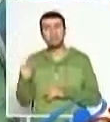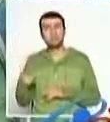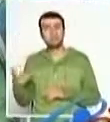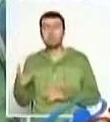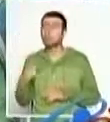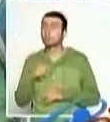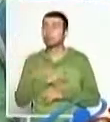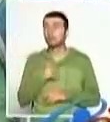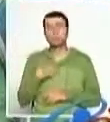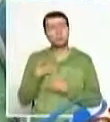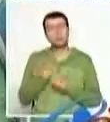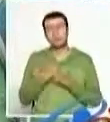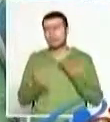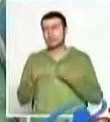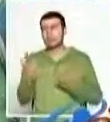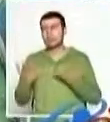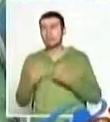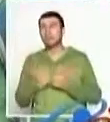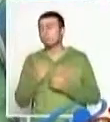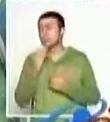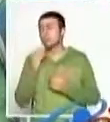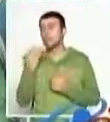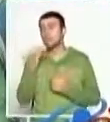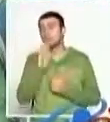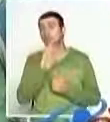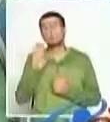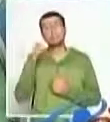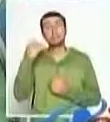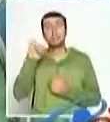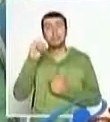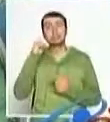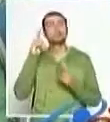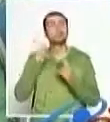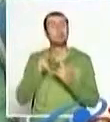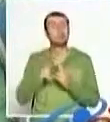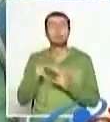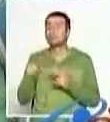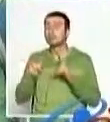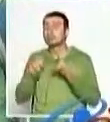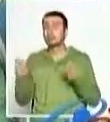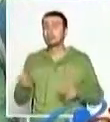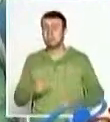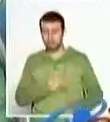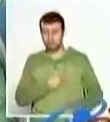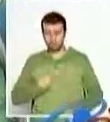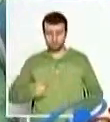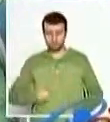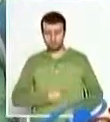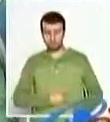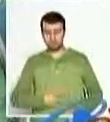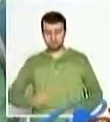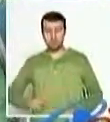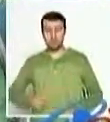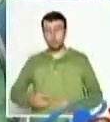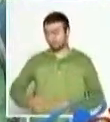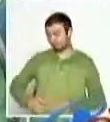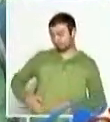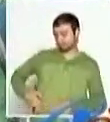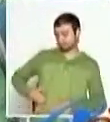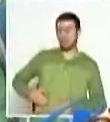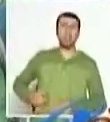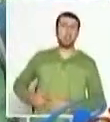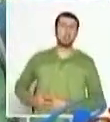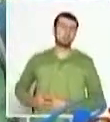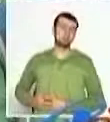delicado, porque ustedes ya se habituaron, y es el tema del intestino, del colon. No es que se me hincha,